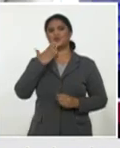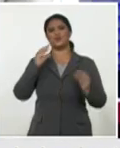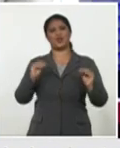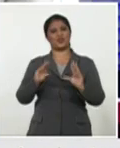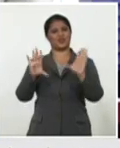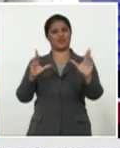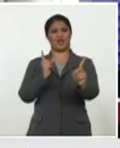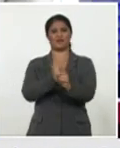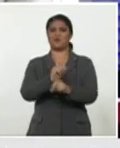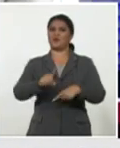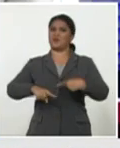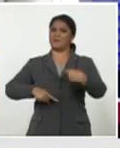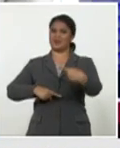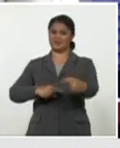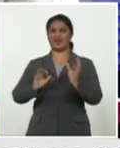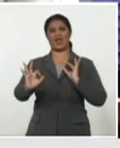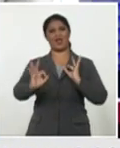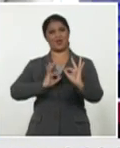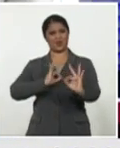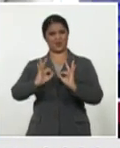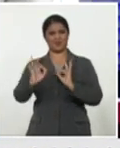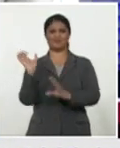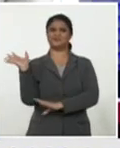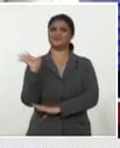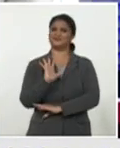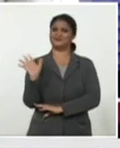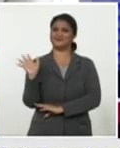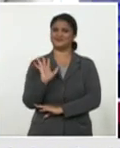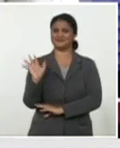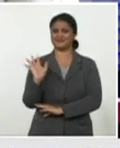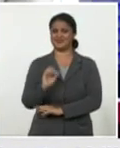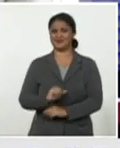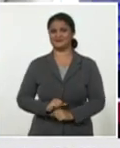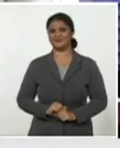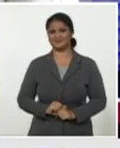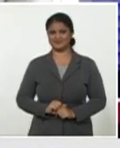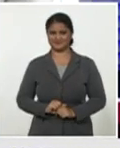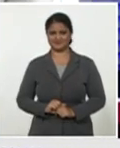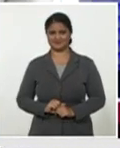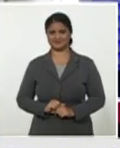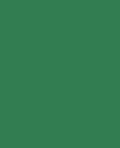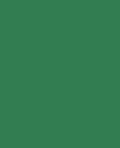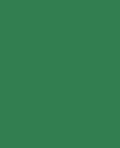mañana para seguirle contando lo que hace Cuba por la salud de su población. Muy buenos días.